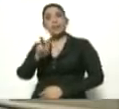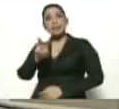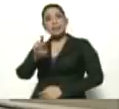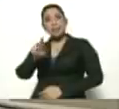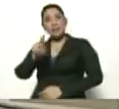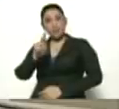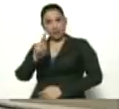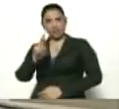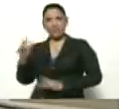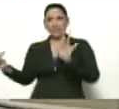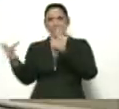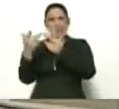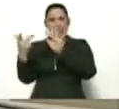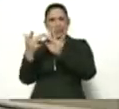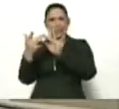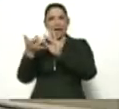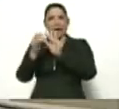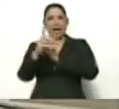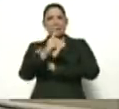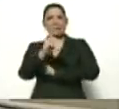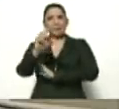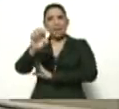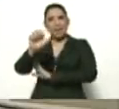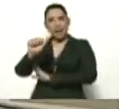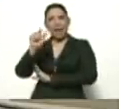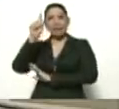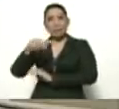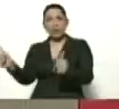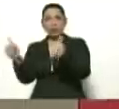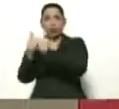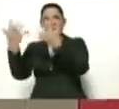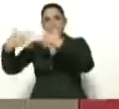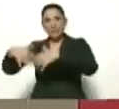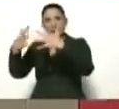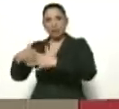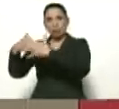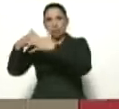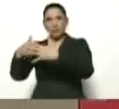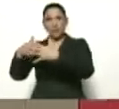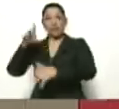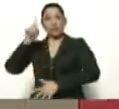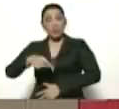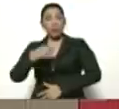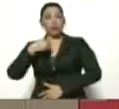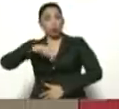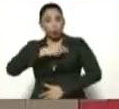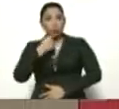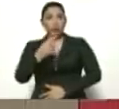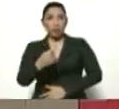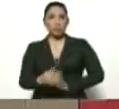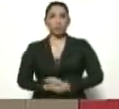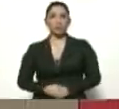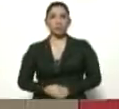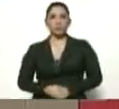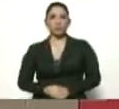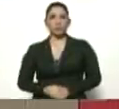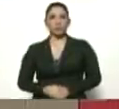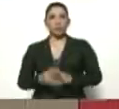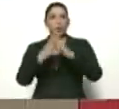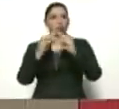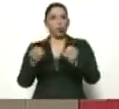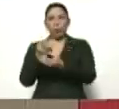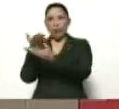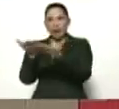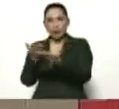directos con la dea y con esta empresa silver corp y señalamos también que todo eso se